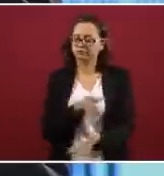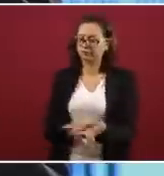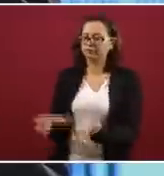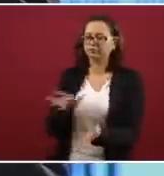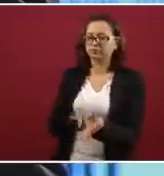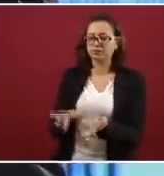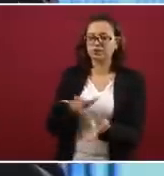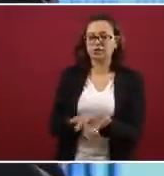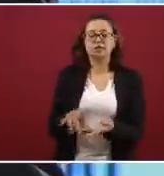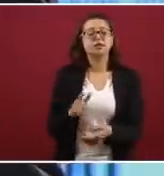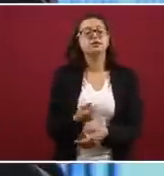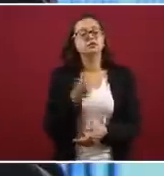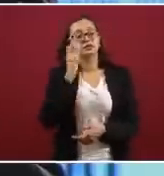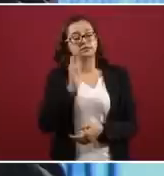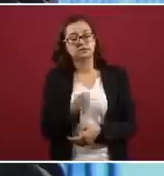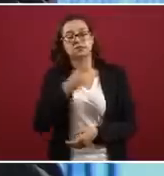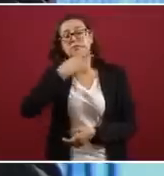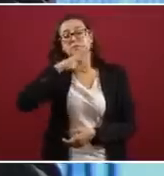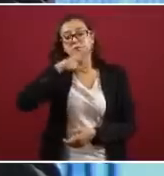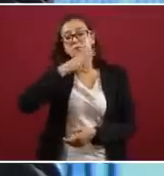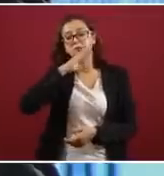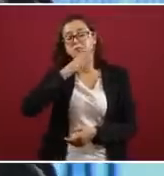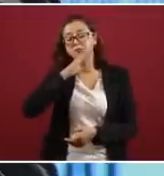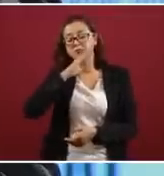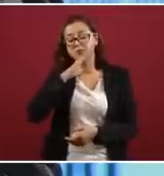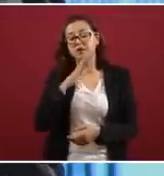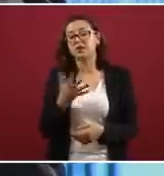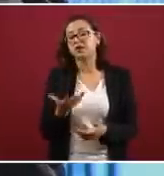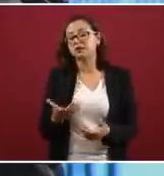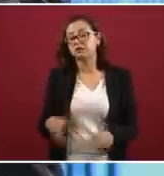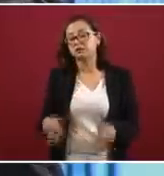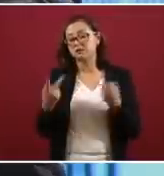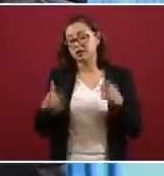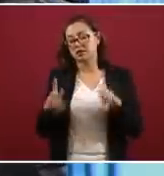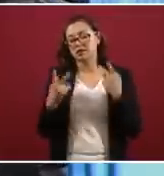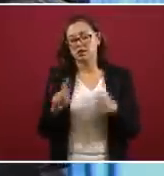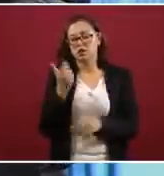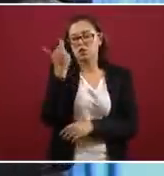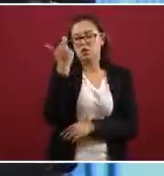el productor el maíz más o menos a